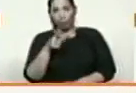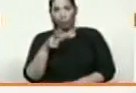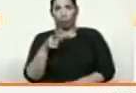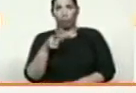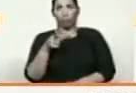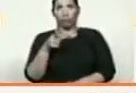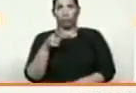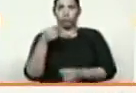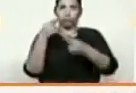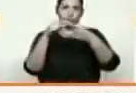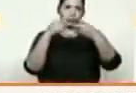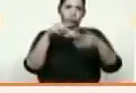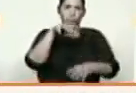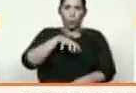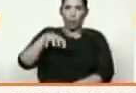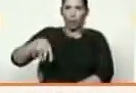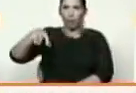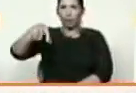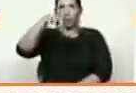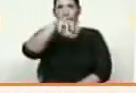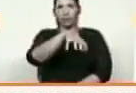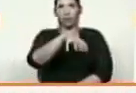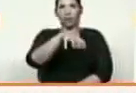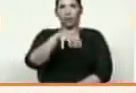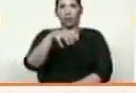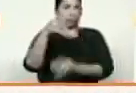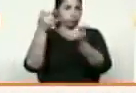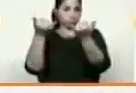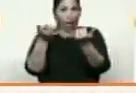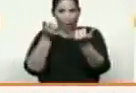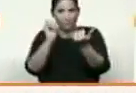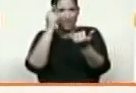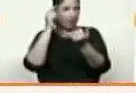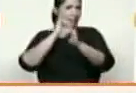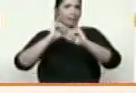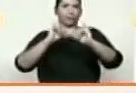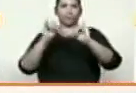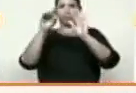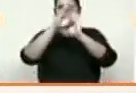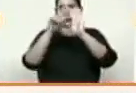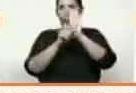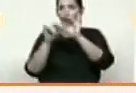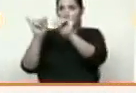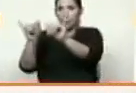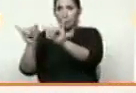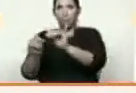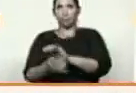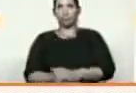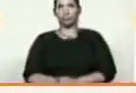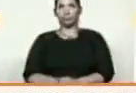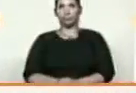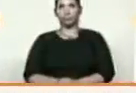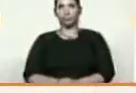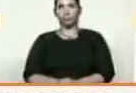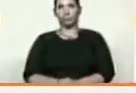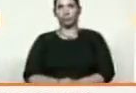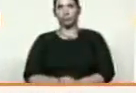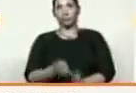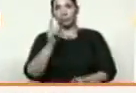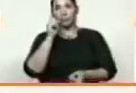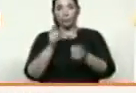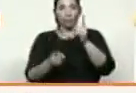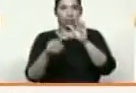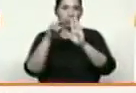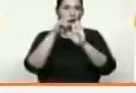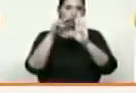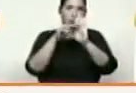de los estados que ya tenían su propia Constitución. De hecho, algunas de las normas que